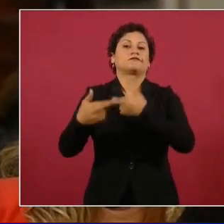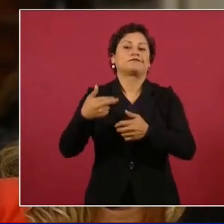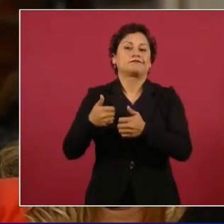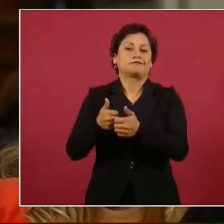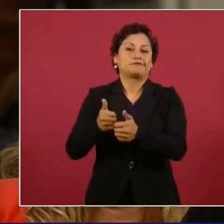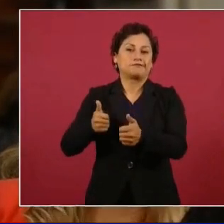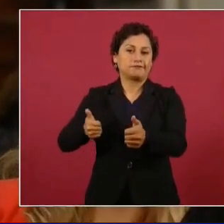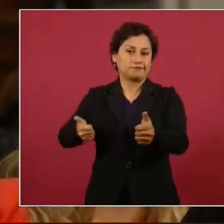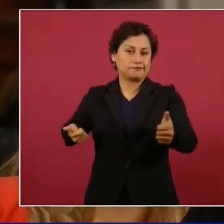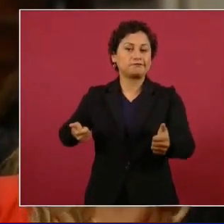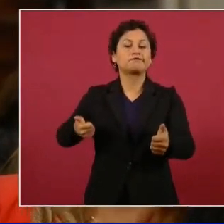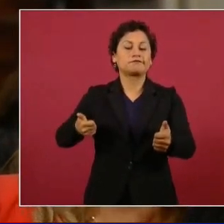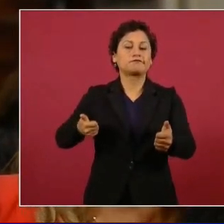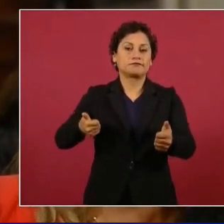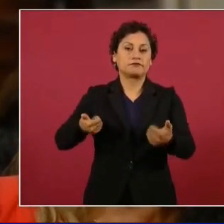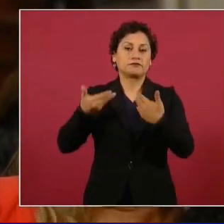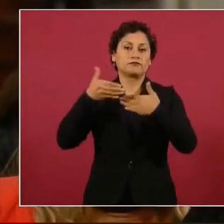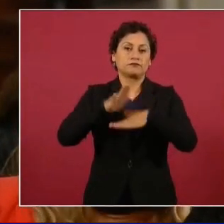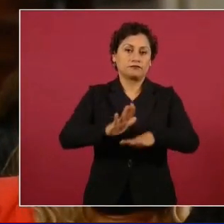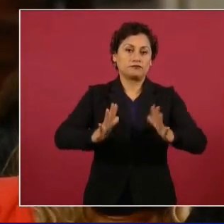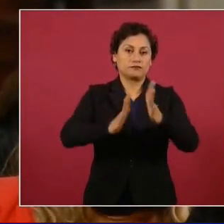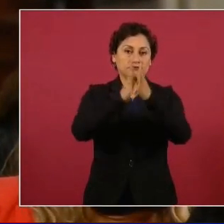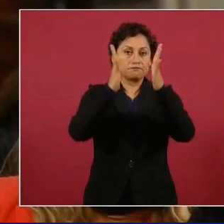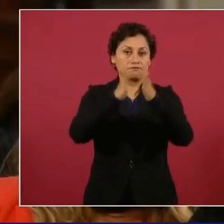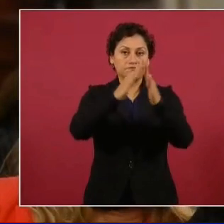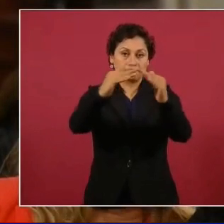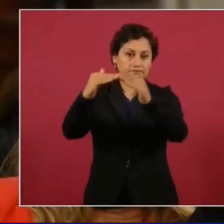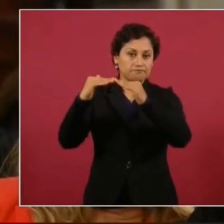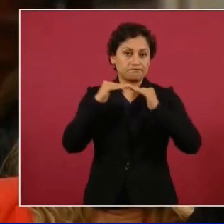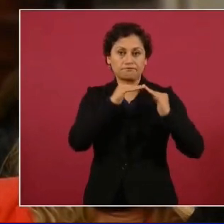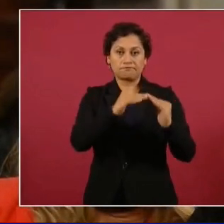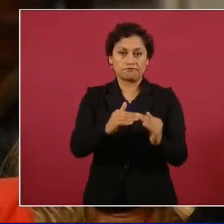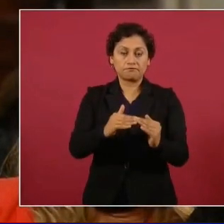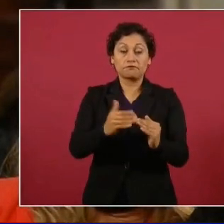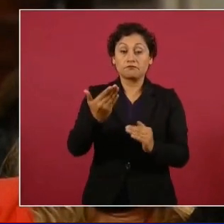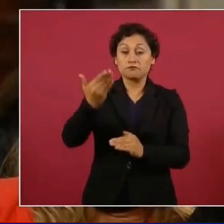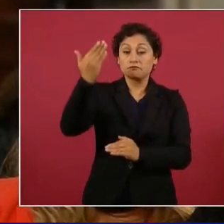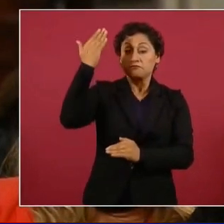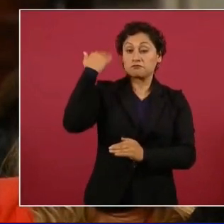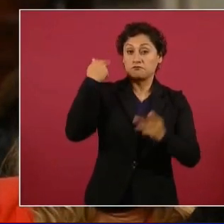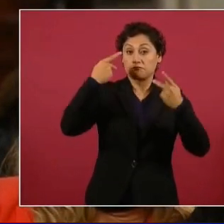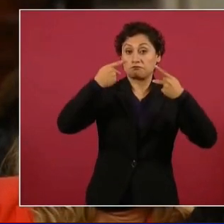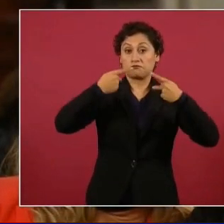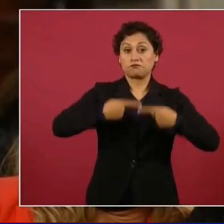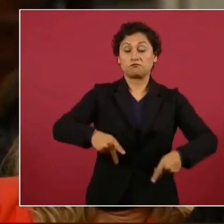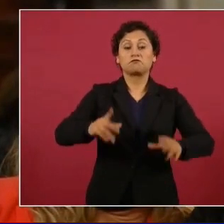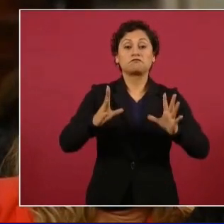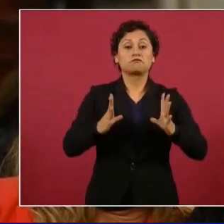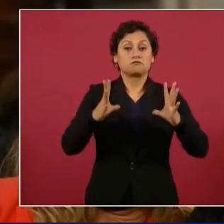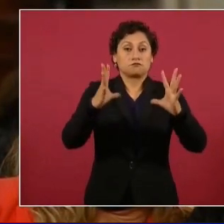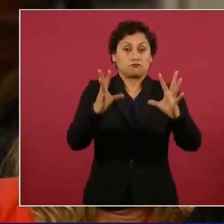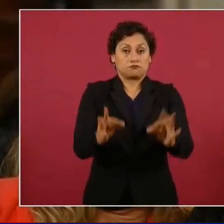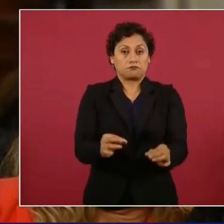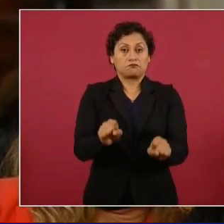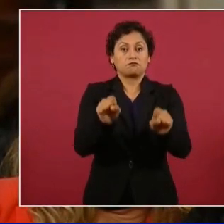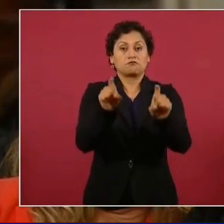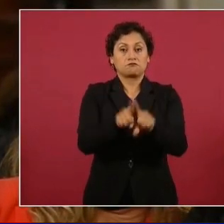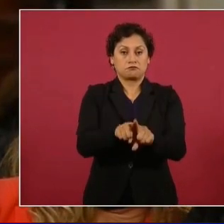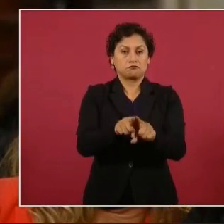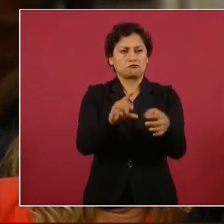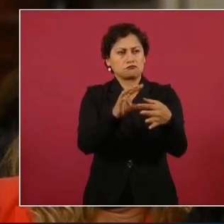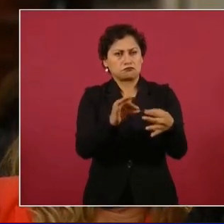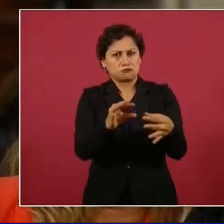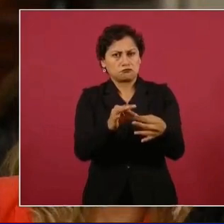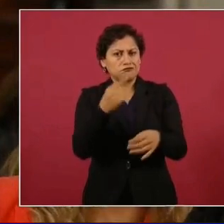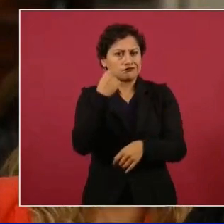vida democrática del país. Quienes crearon estos organismos constitucionales autónomos los justificaron indicando que al repartir